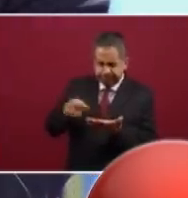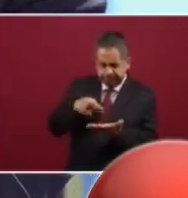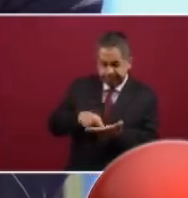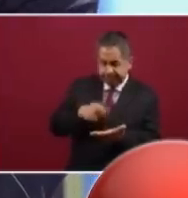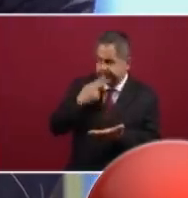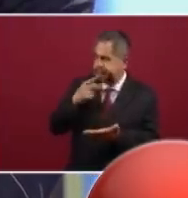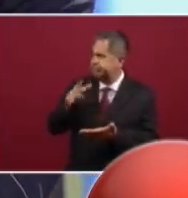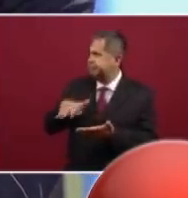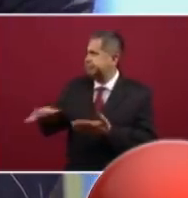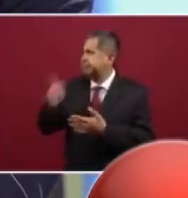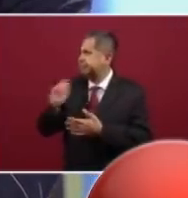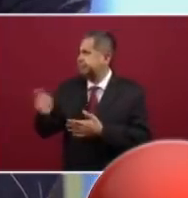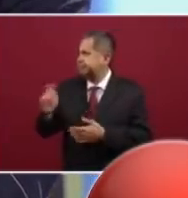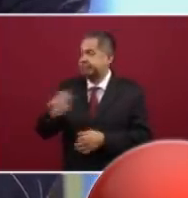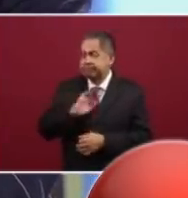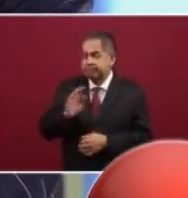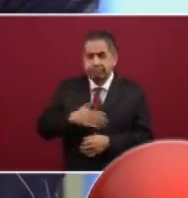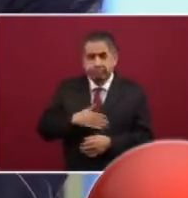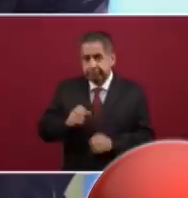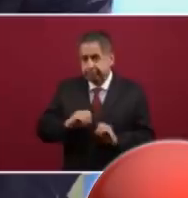y para los